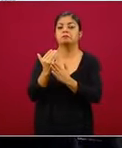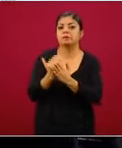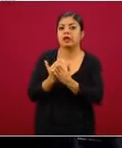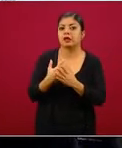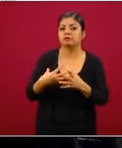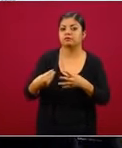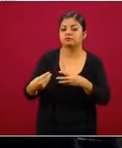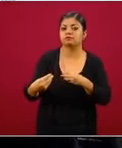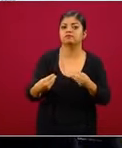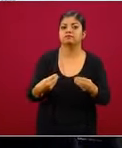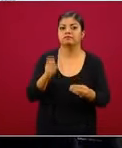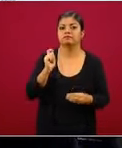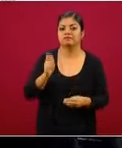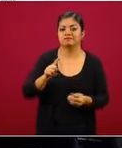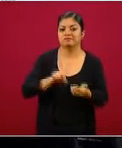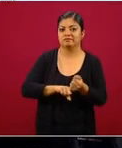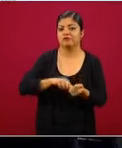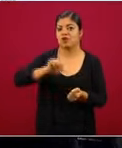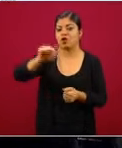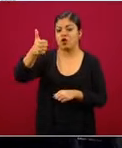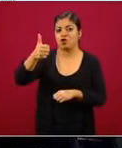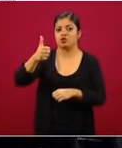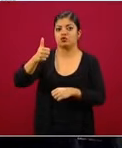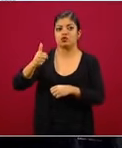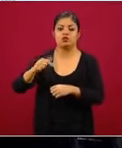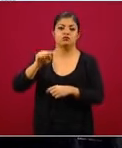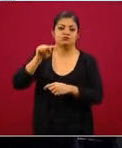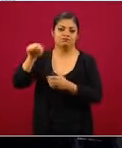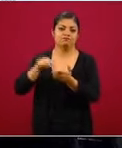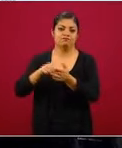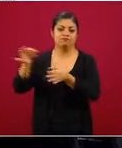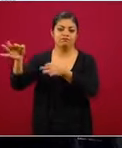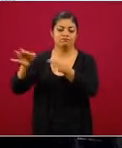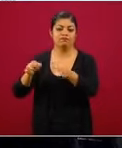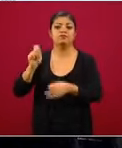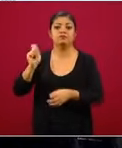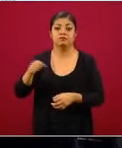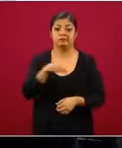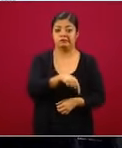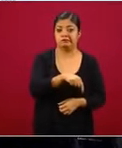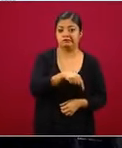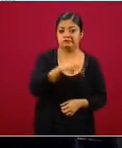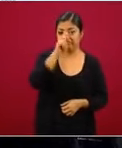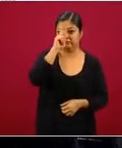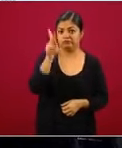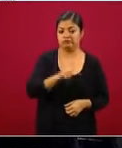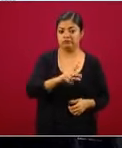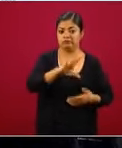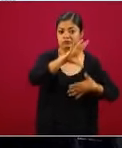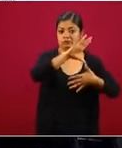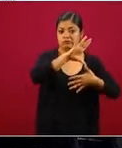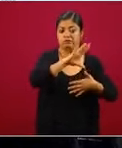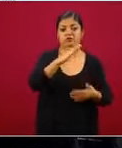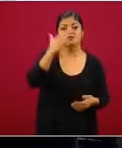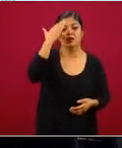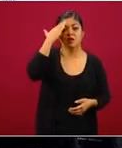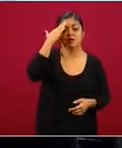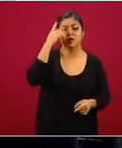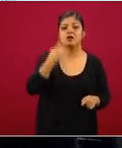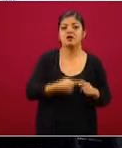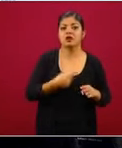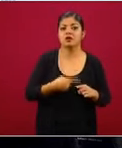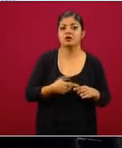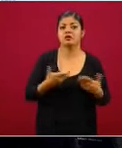basales que están ocurriendo en otras regiones. Es definitivamente la región de las Américas, liderada inclusive por